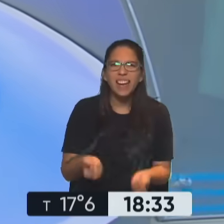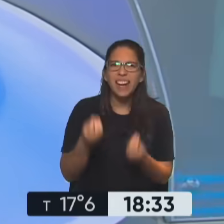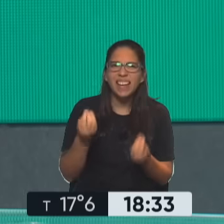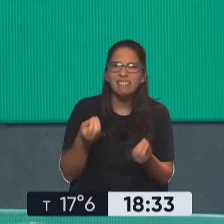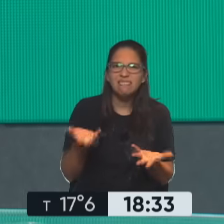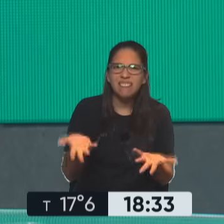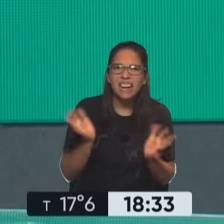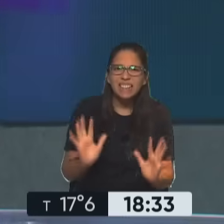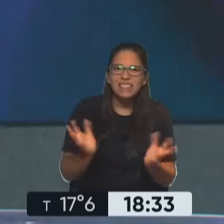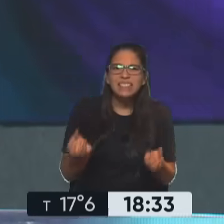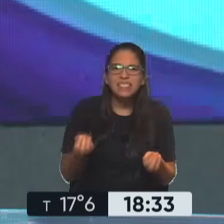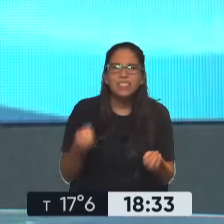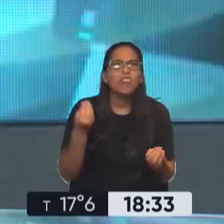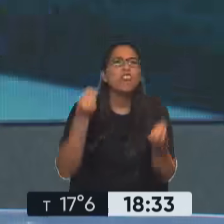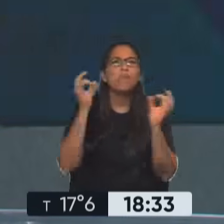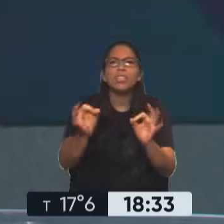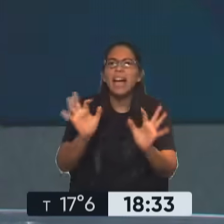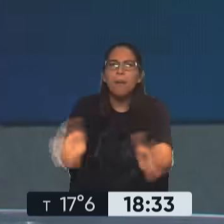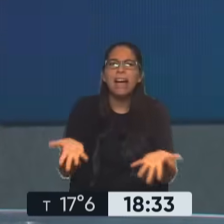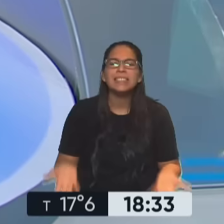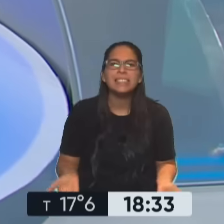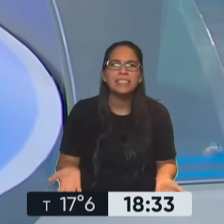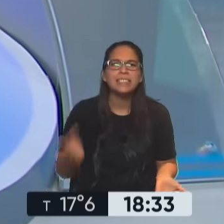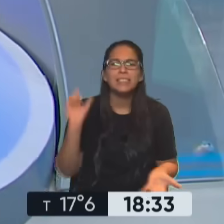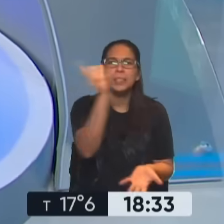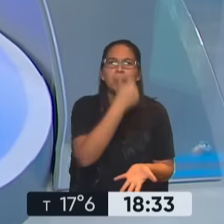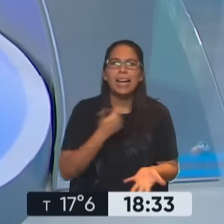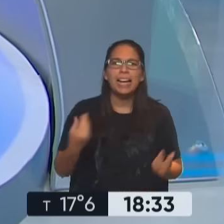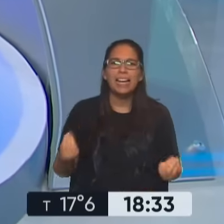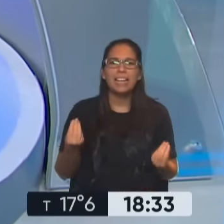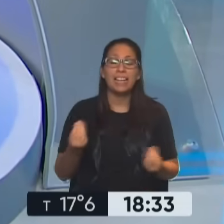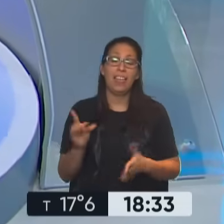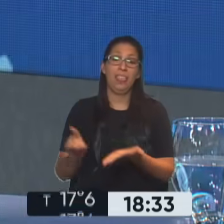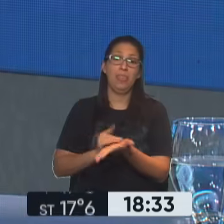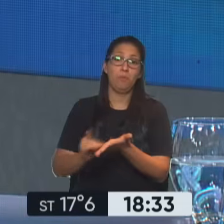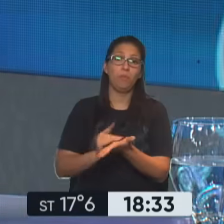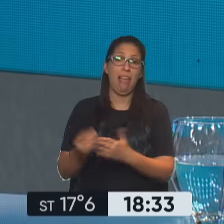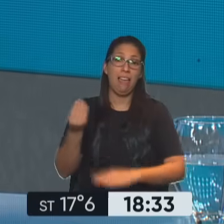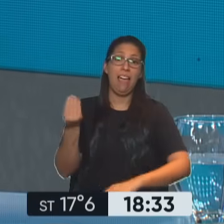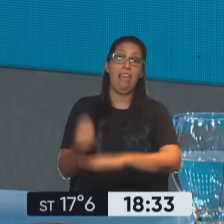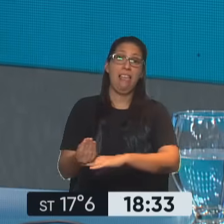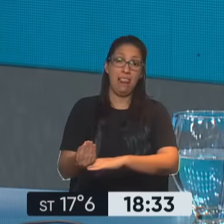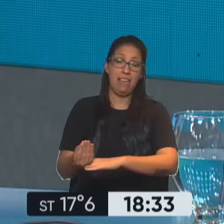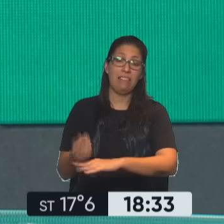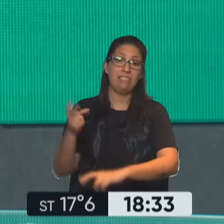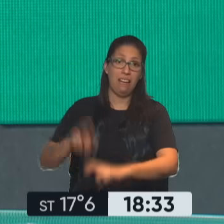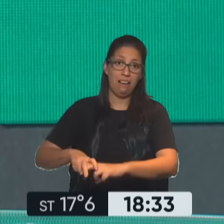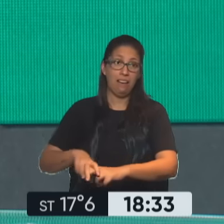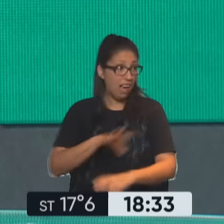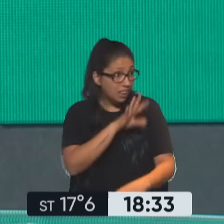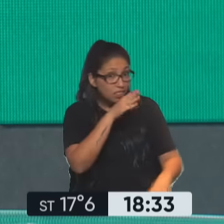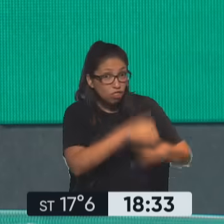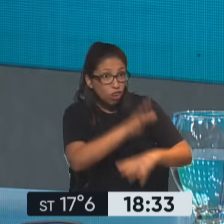el día puse, ¿cómo llegamos hasta acá? Bueno, es diputada electa, recordemos que ¿Y entró? La Libertad